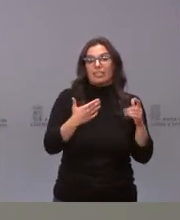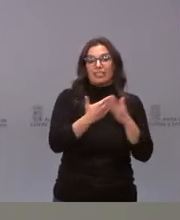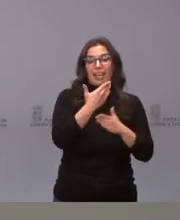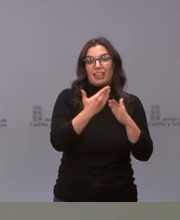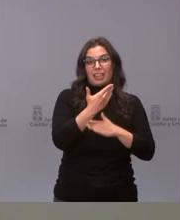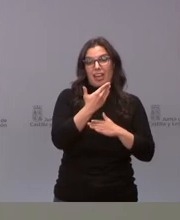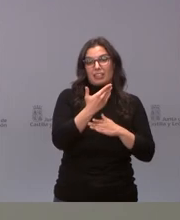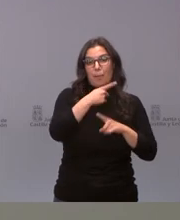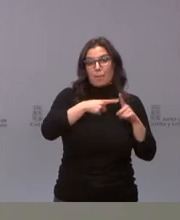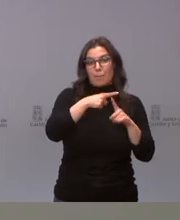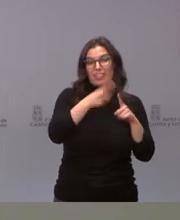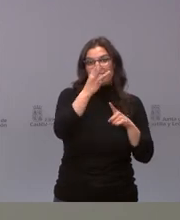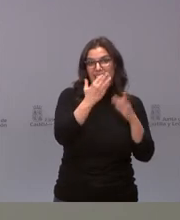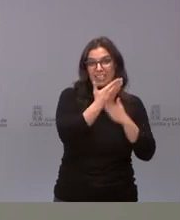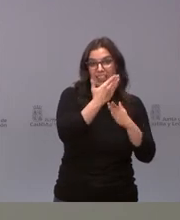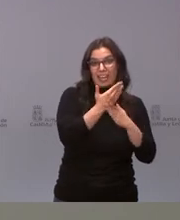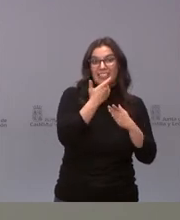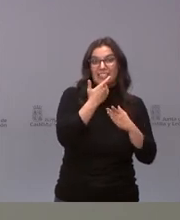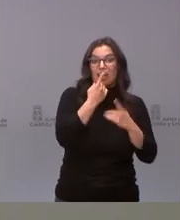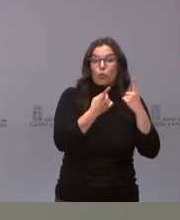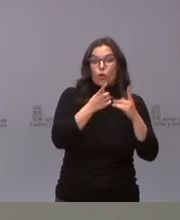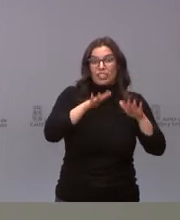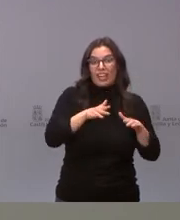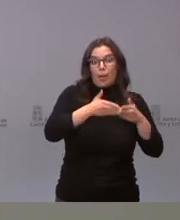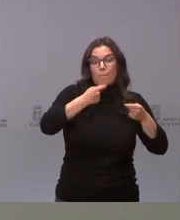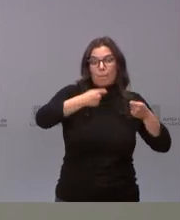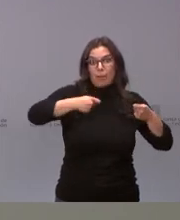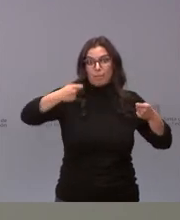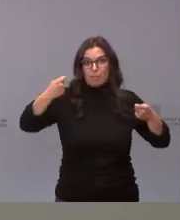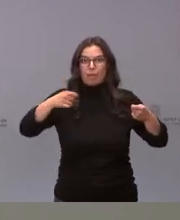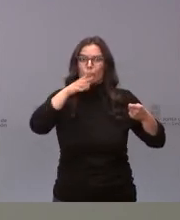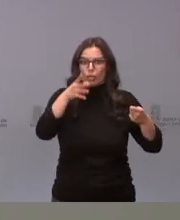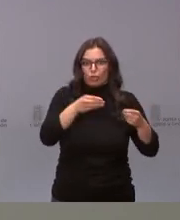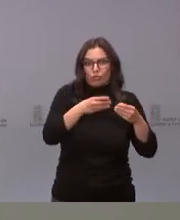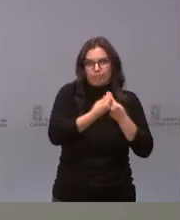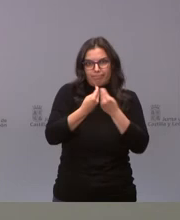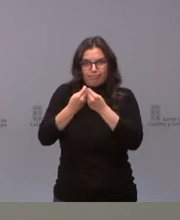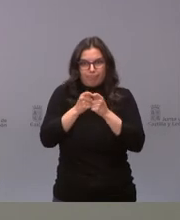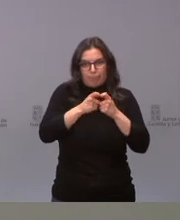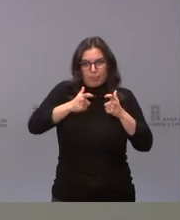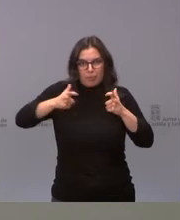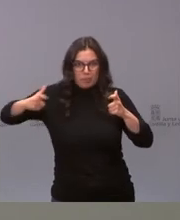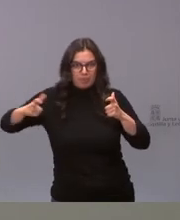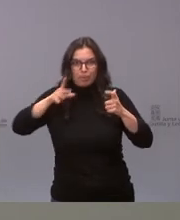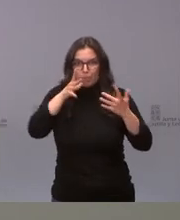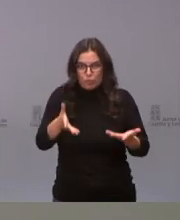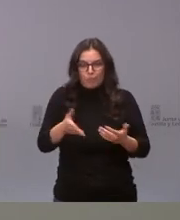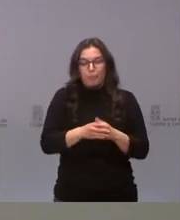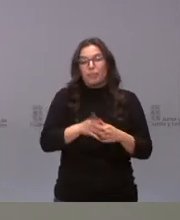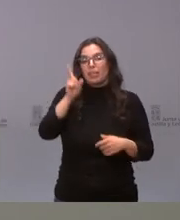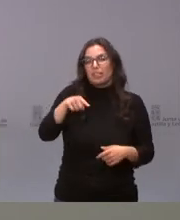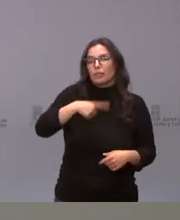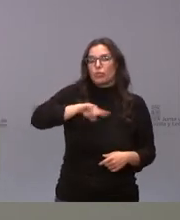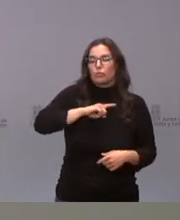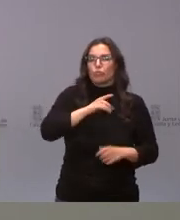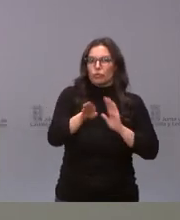está en 30 días, pues eso hace que esté más bloqueada una UCI. Quiero decir también que nosotros seguimos